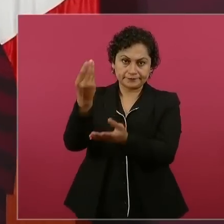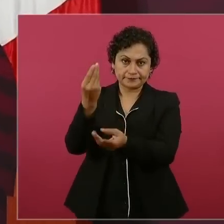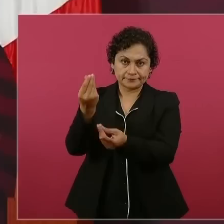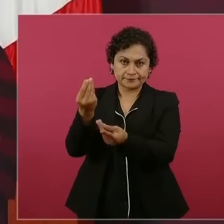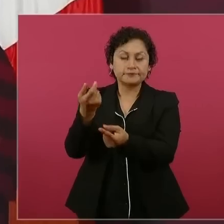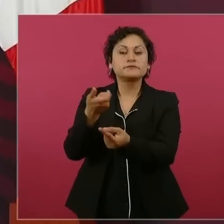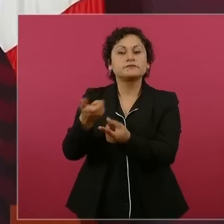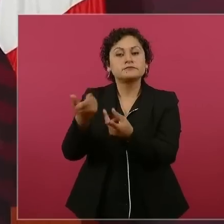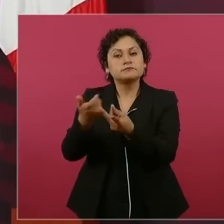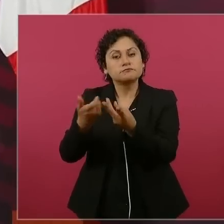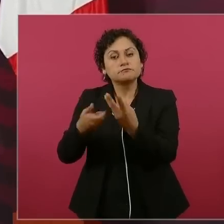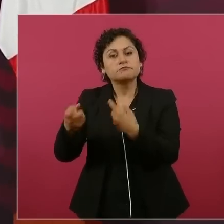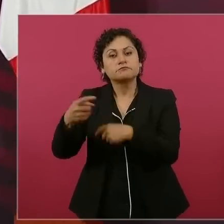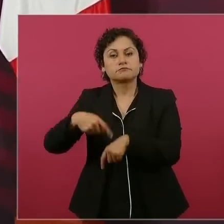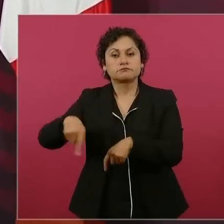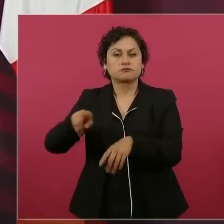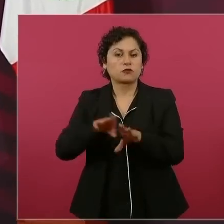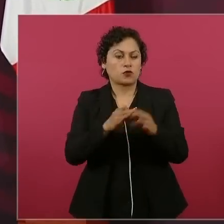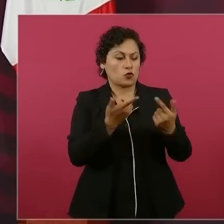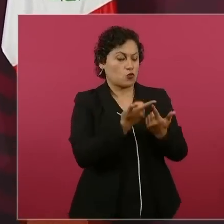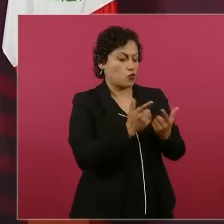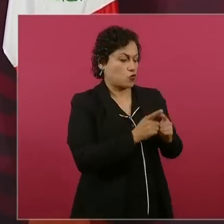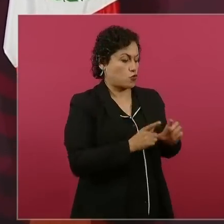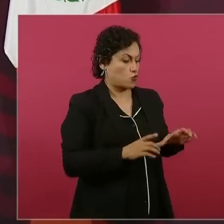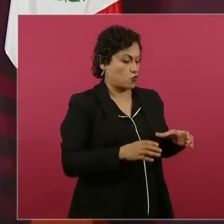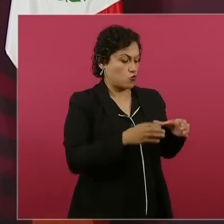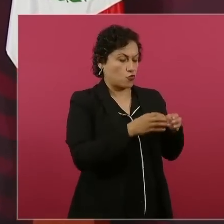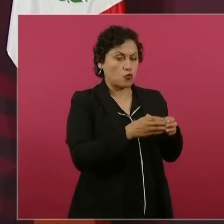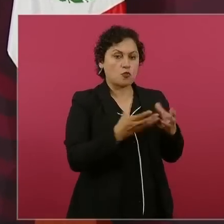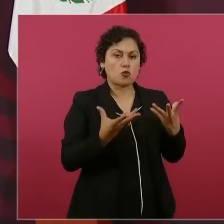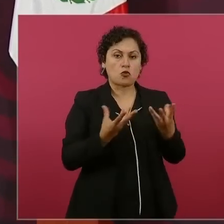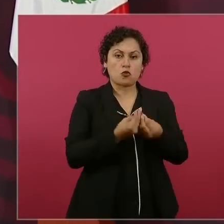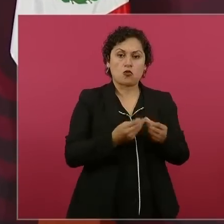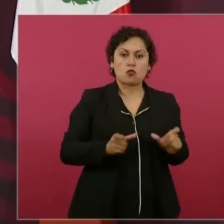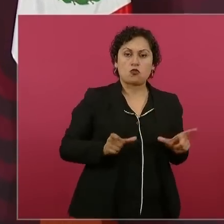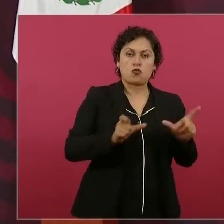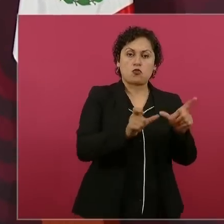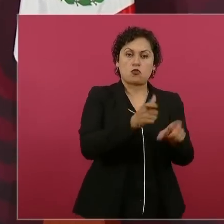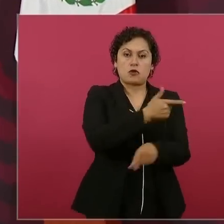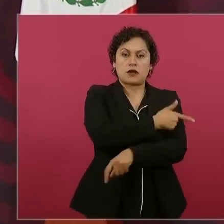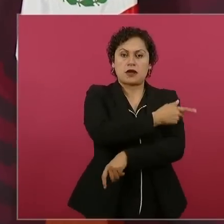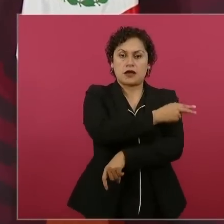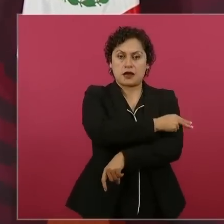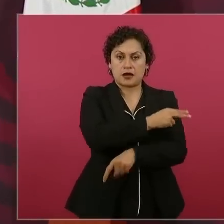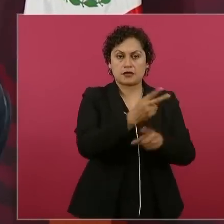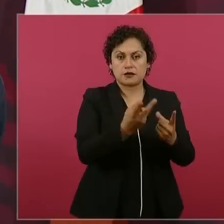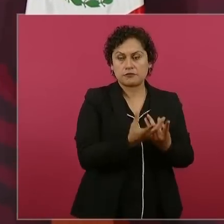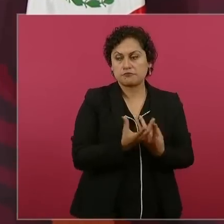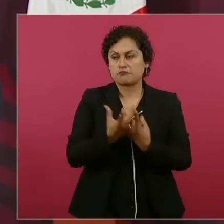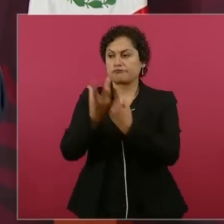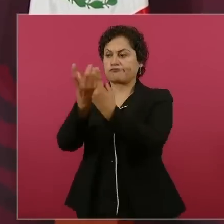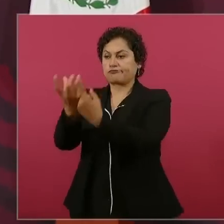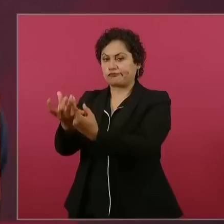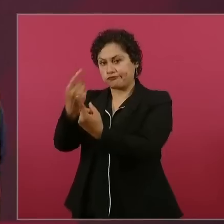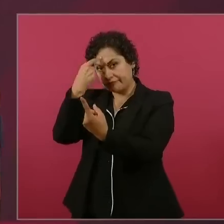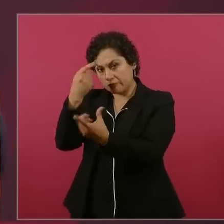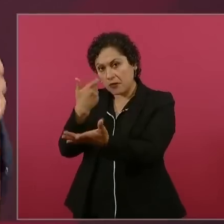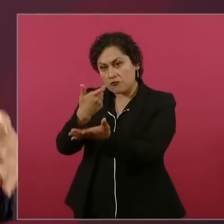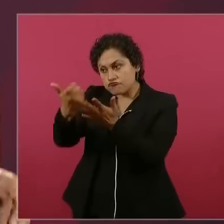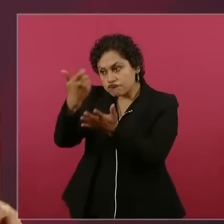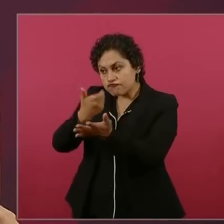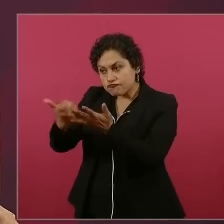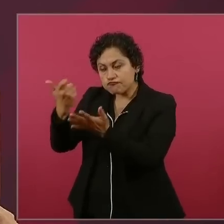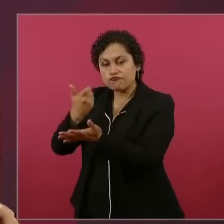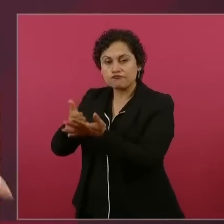Van brigadas acompañados de la Guardia Nacional a entregar